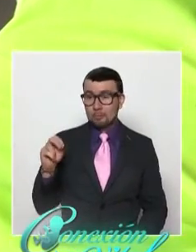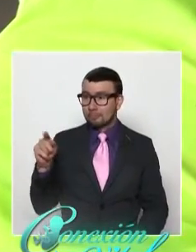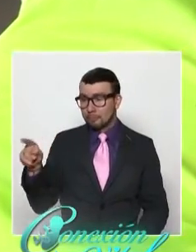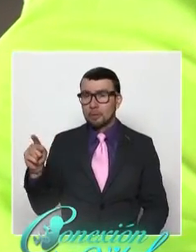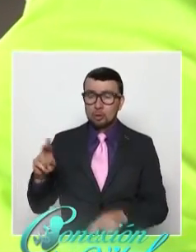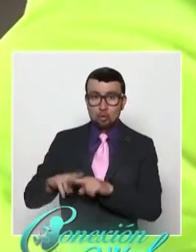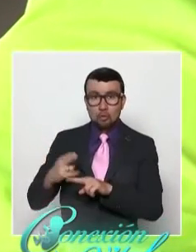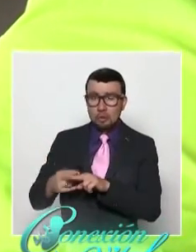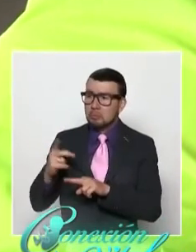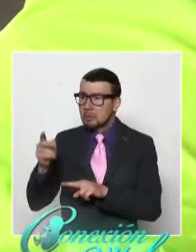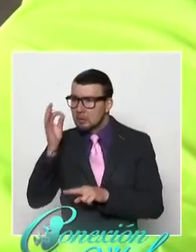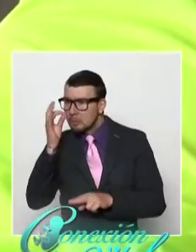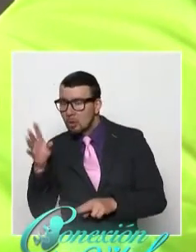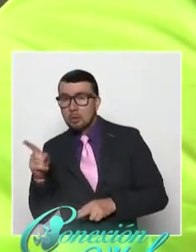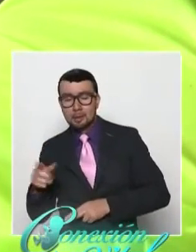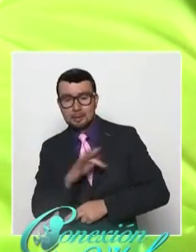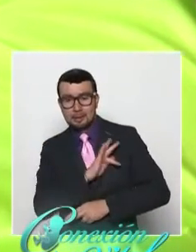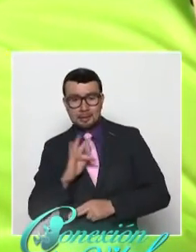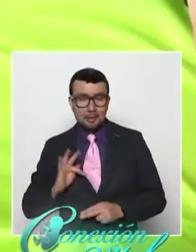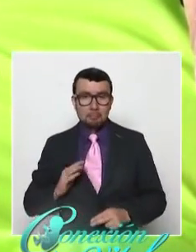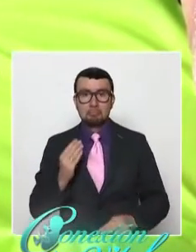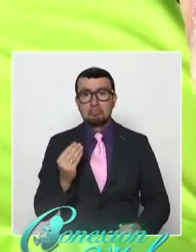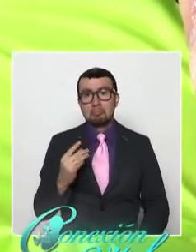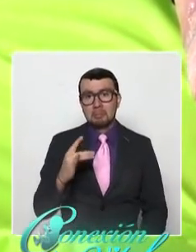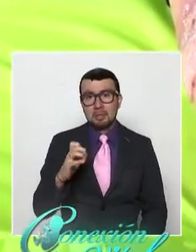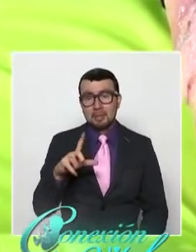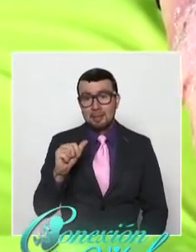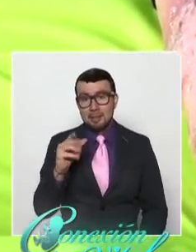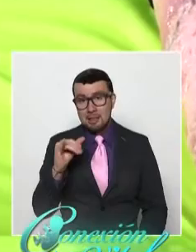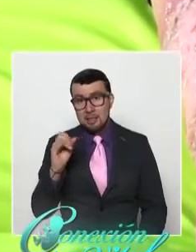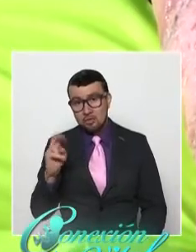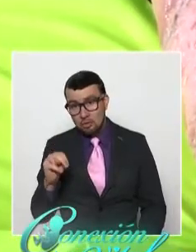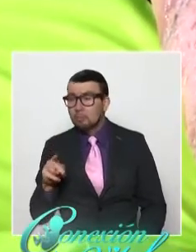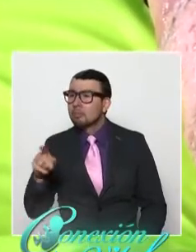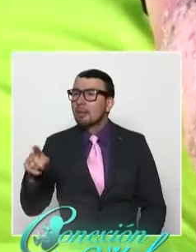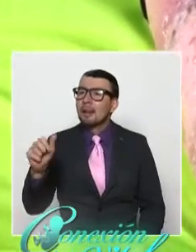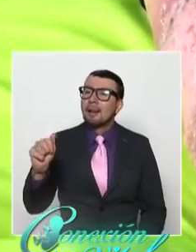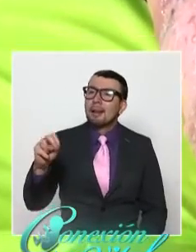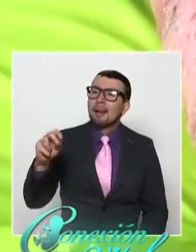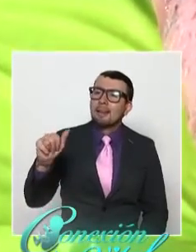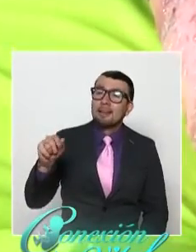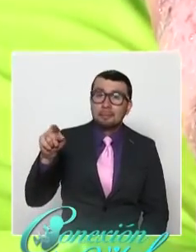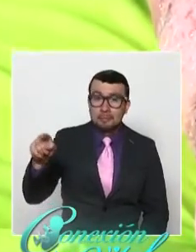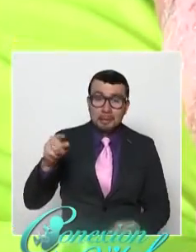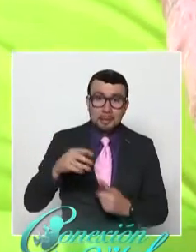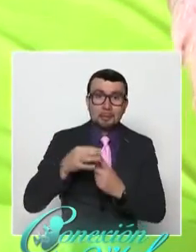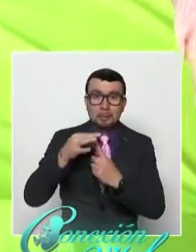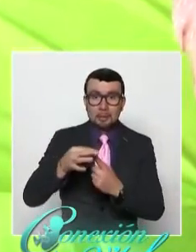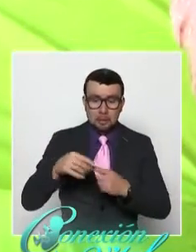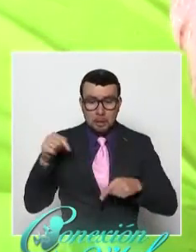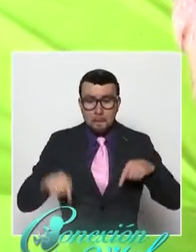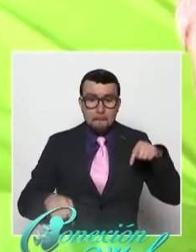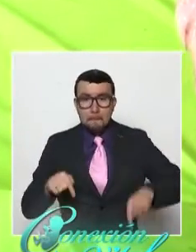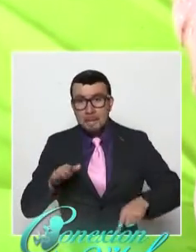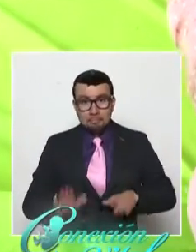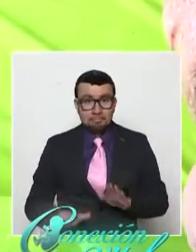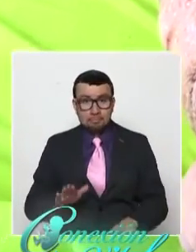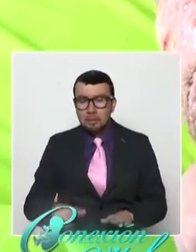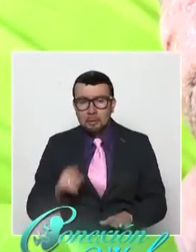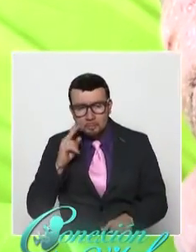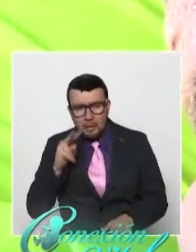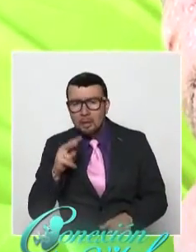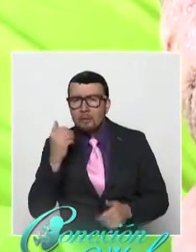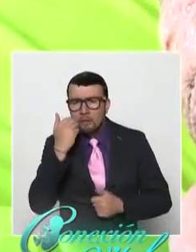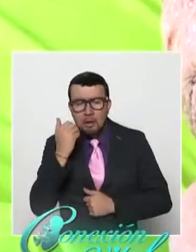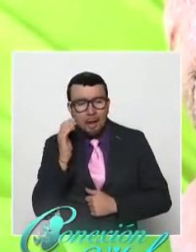pensando en la posibilidad también de terapia de quelación, con la doctora Ana Lorenza, especialista en podología, pues vemos una típica enfermedad